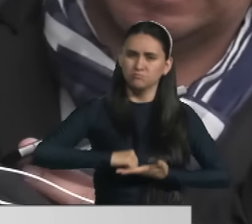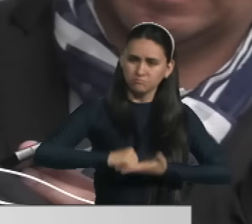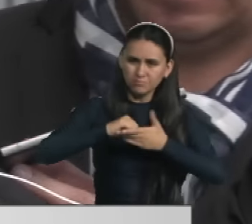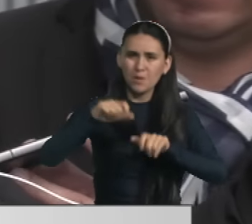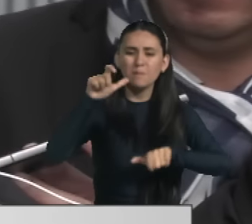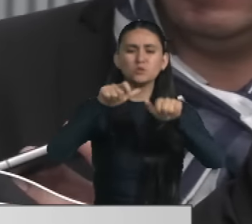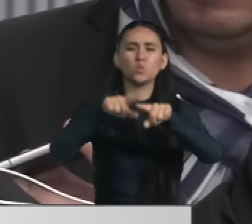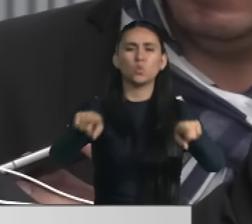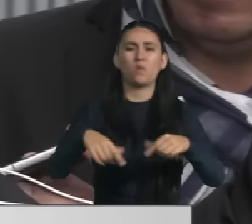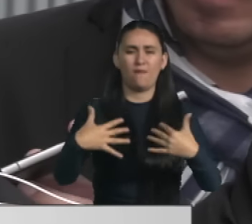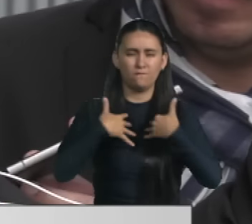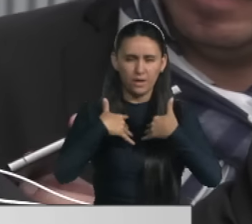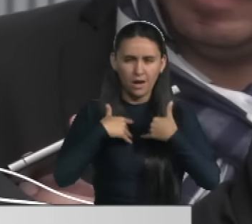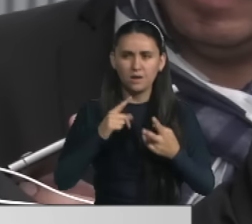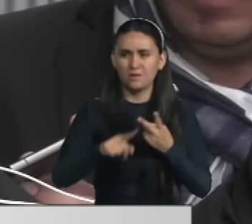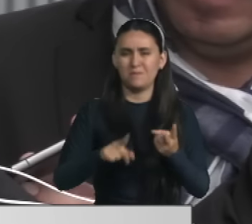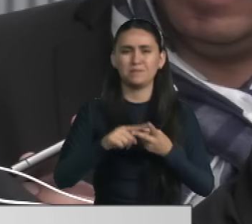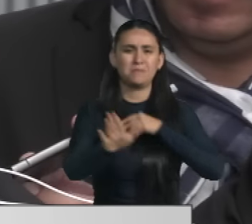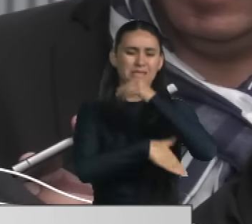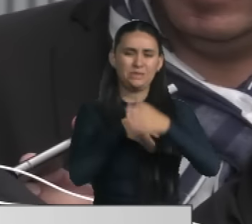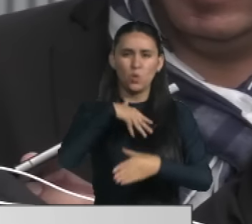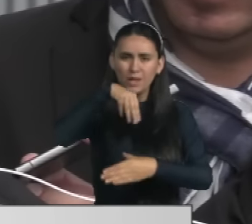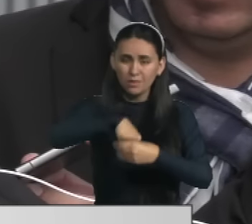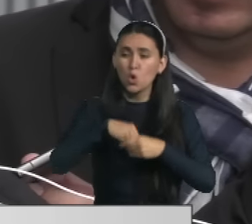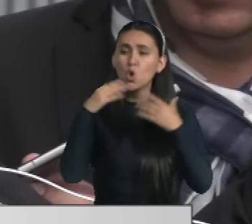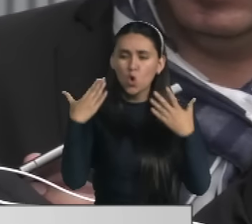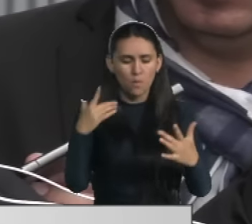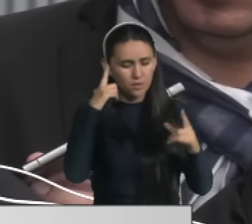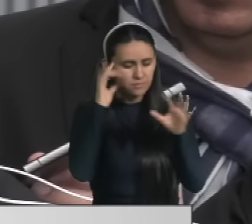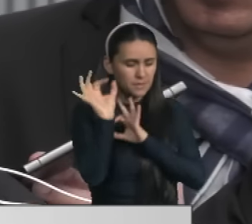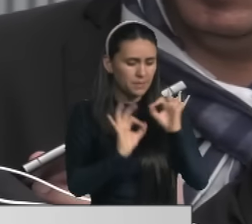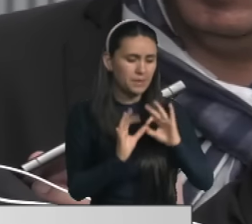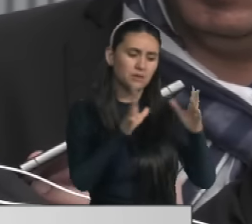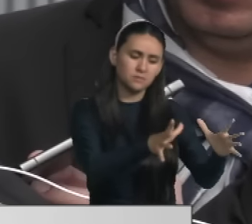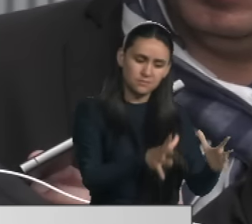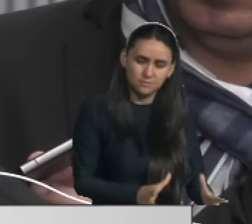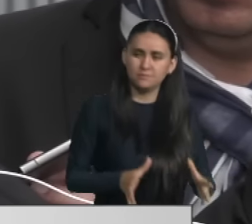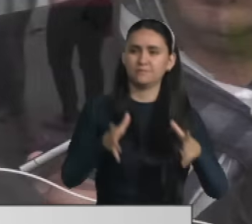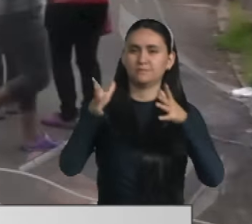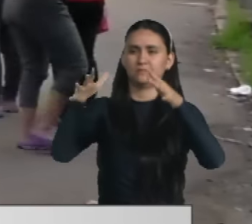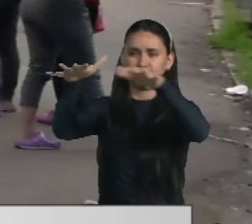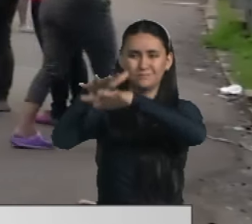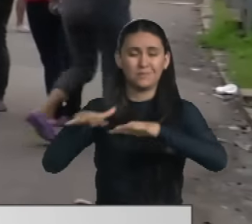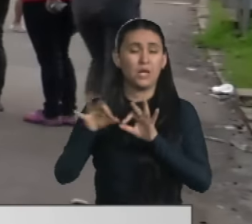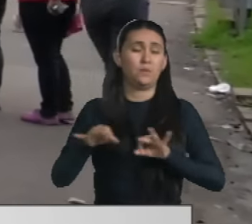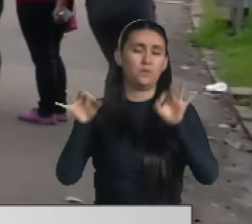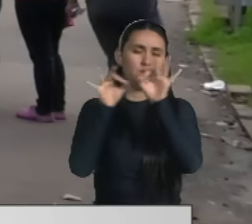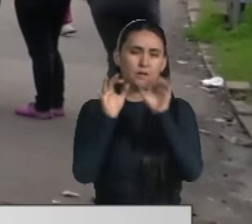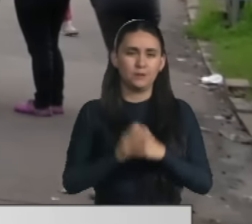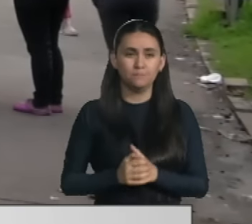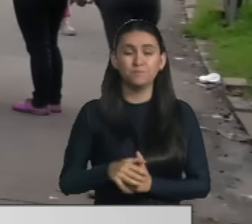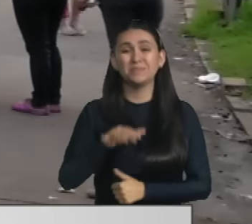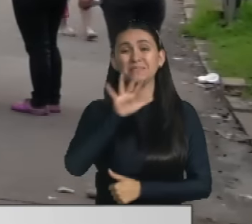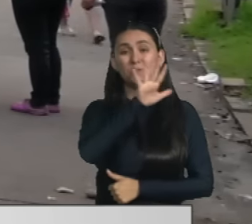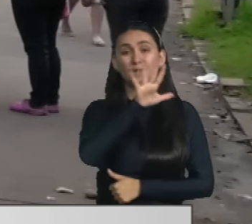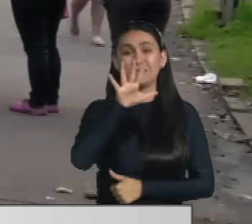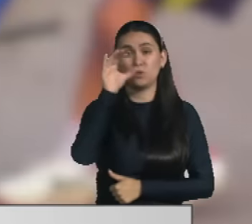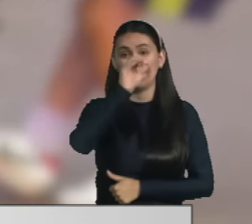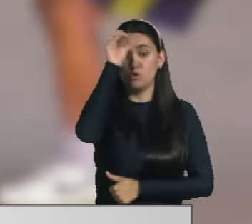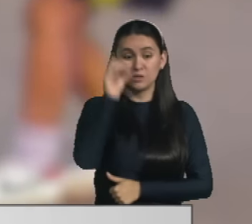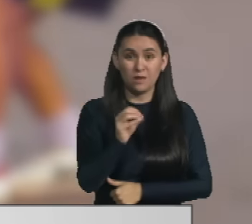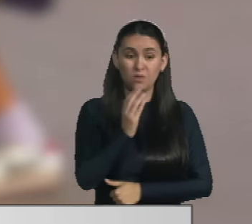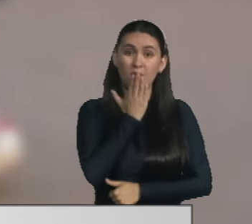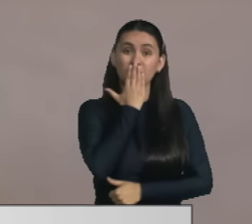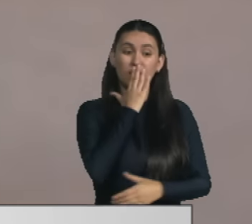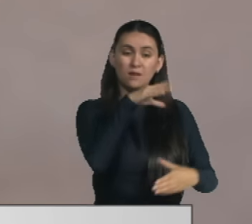el Ministerio del Interior en garantizar un retorno pronto de estas personas a sus territorios. El 55% de los indígenas que hay